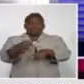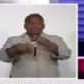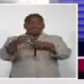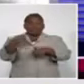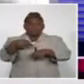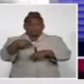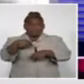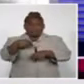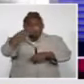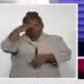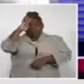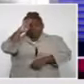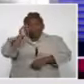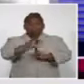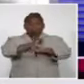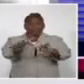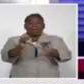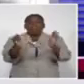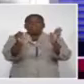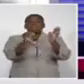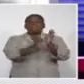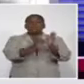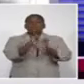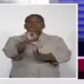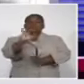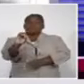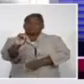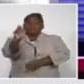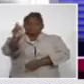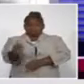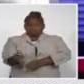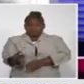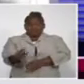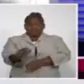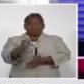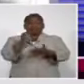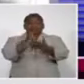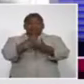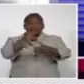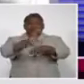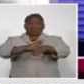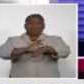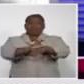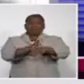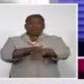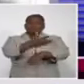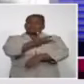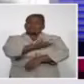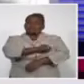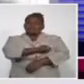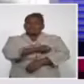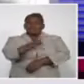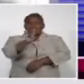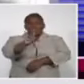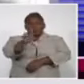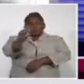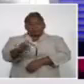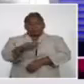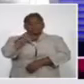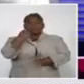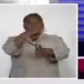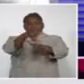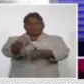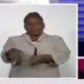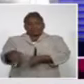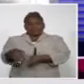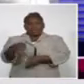reporta 1.060 nuevos pacientes diagnosticados con la COVID-19 y lamentablemente 9 fallecidos, una